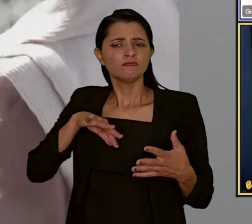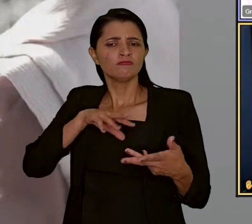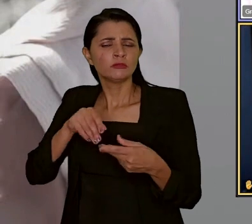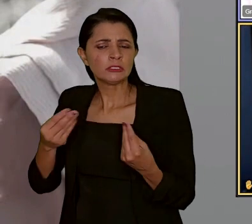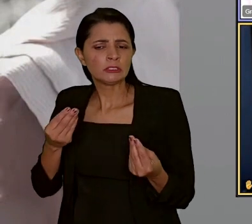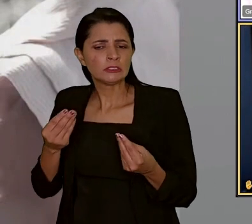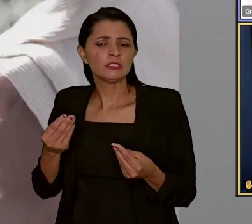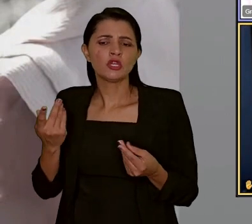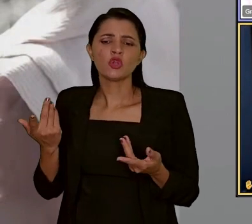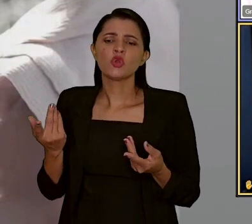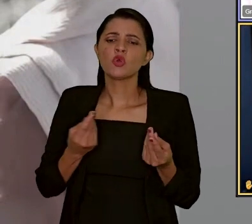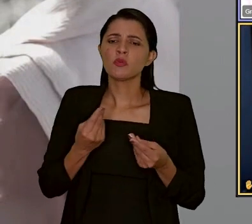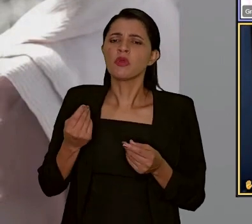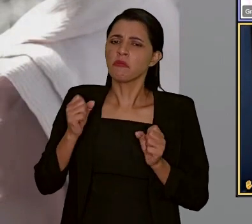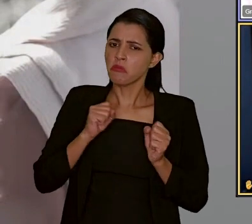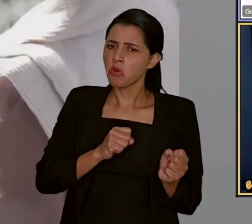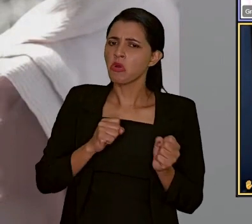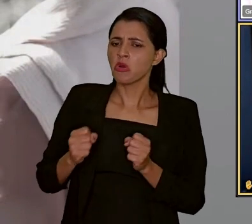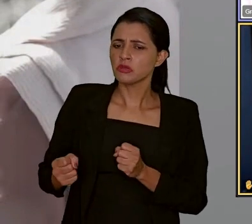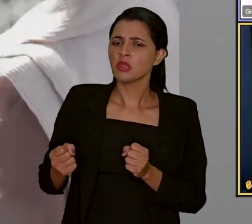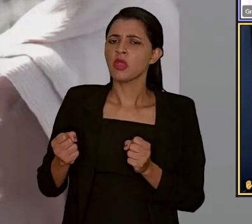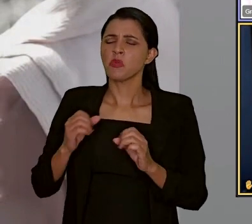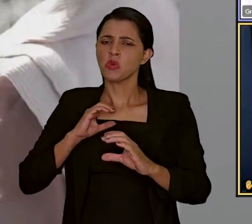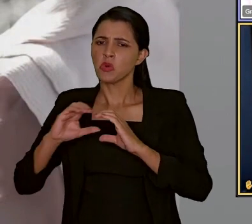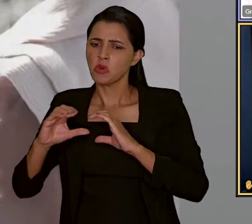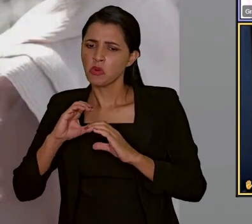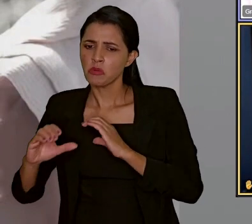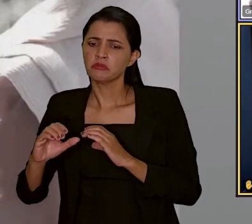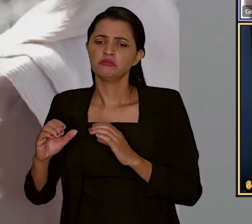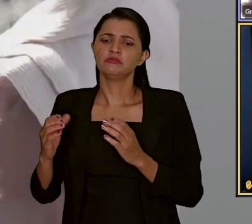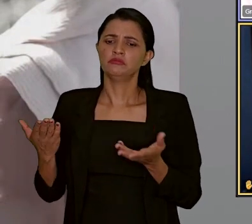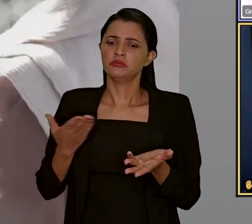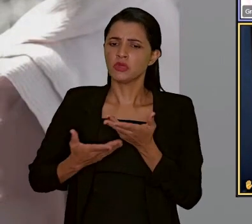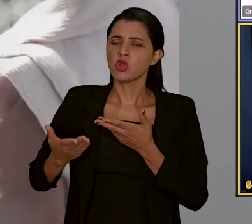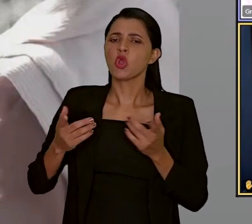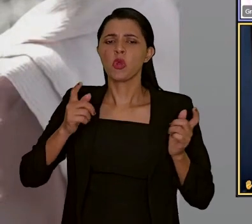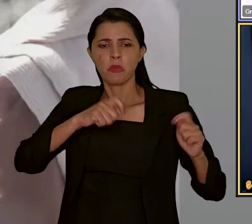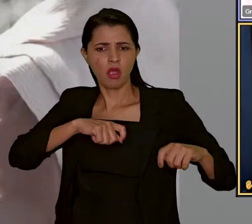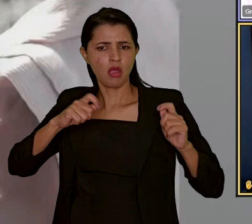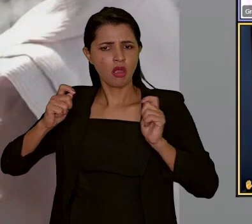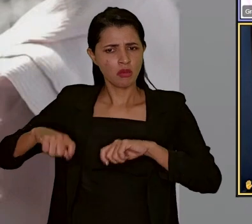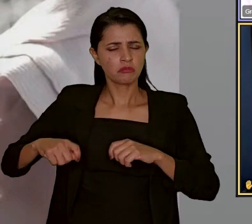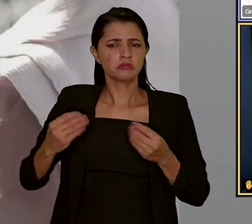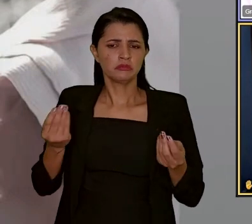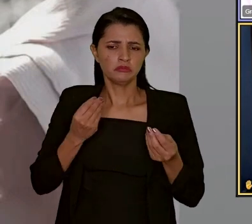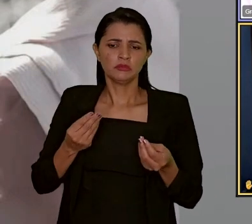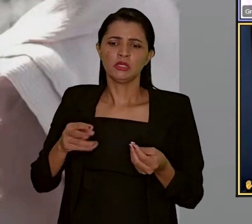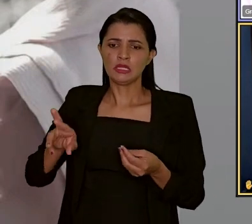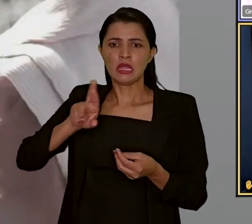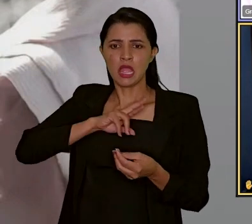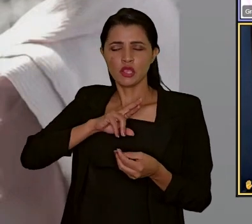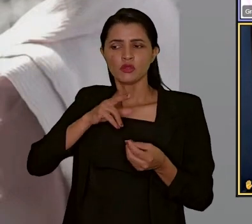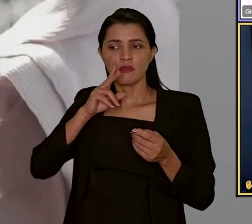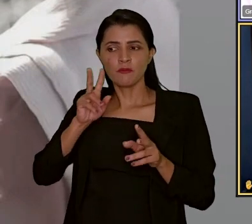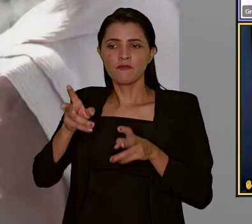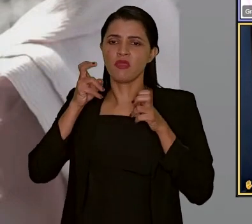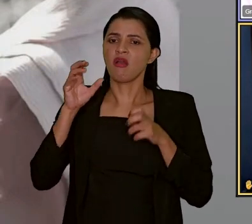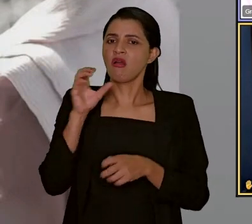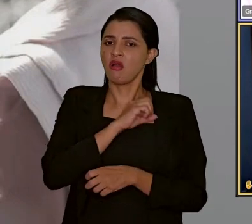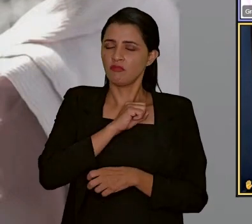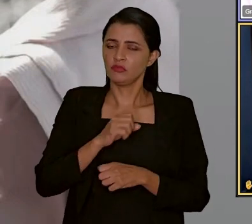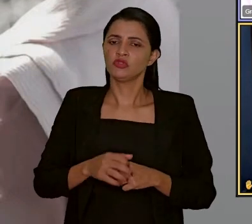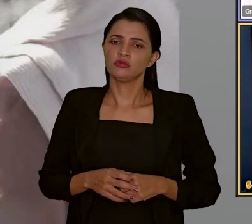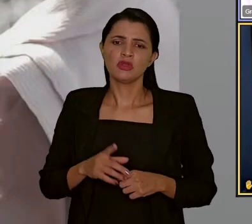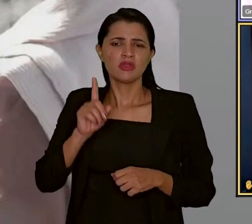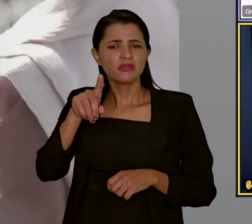necesario, podemos poner en comunicación a ambos jueces competentes de los distintos estados. Y eso sí, también es